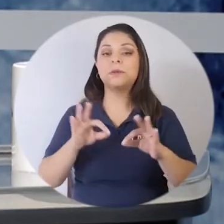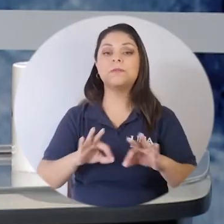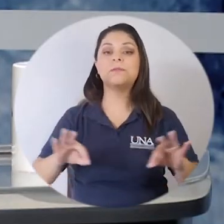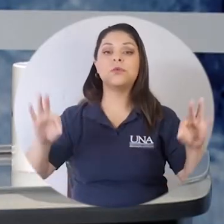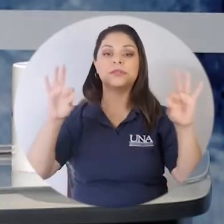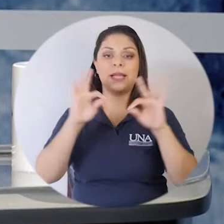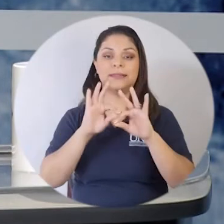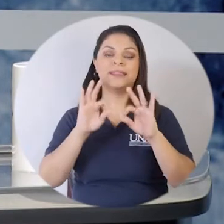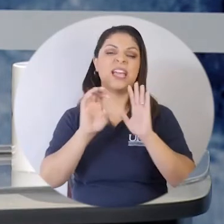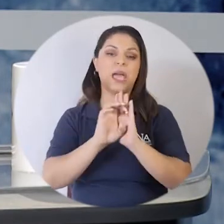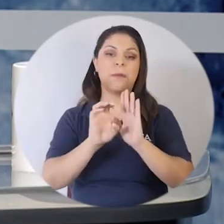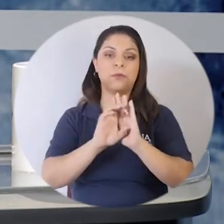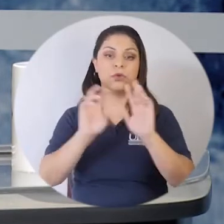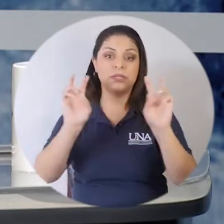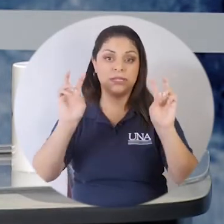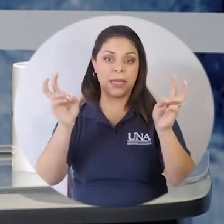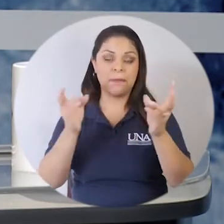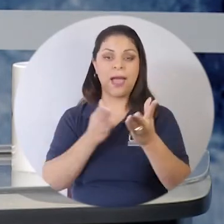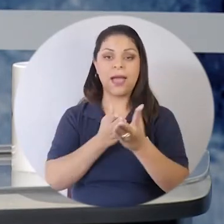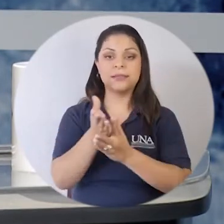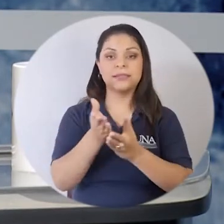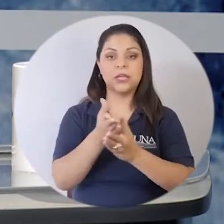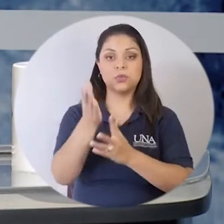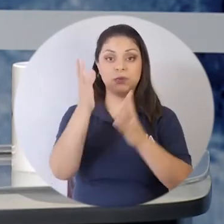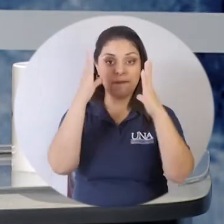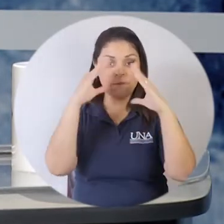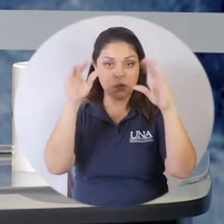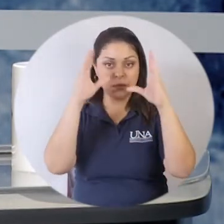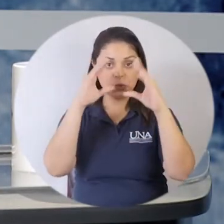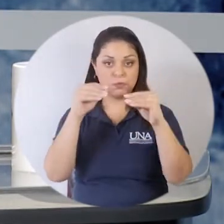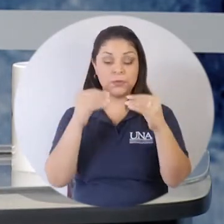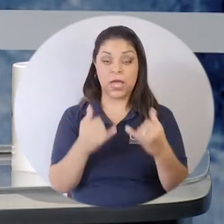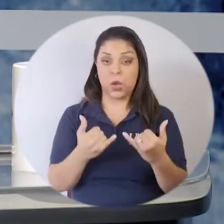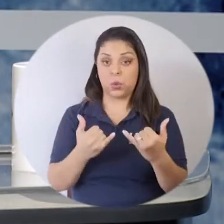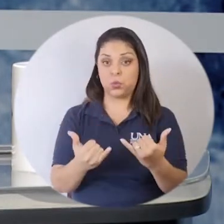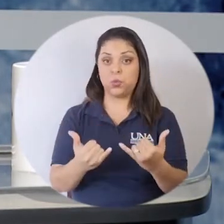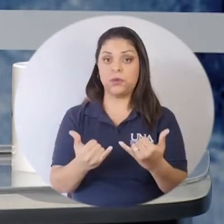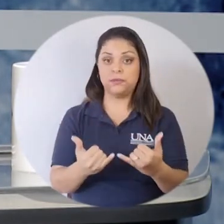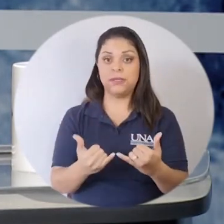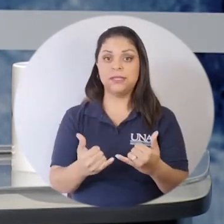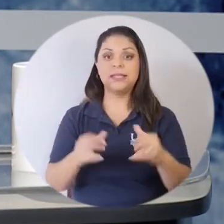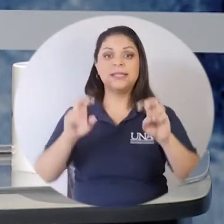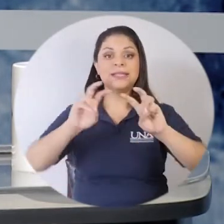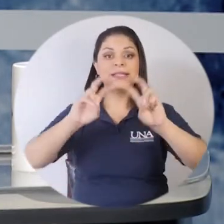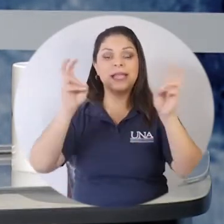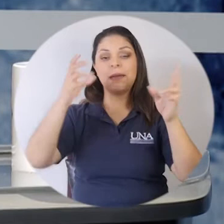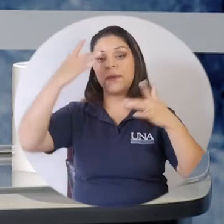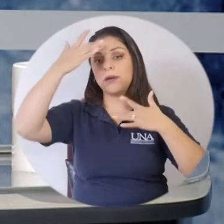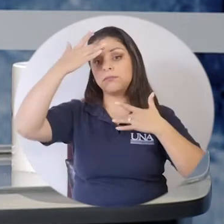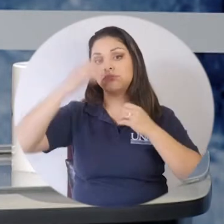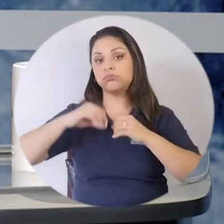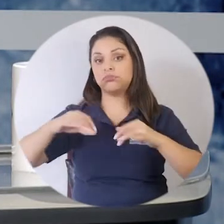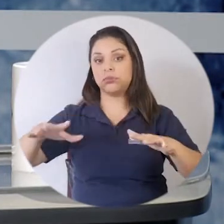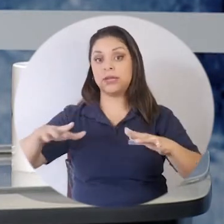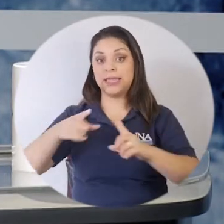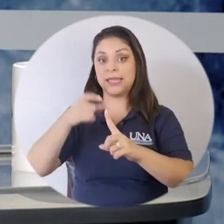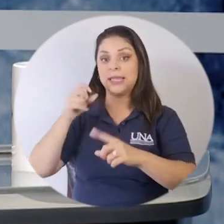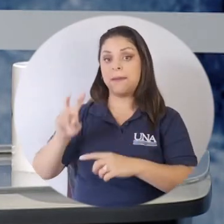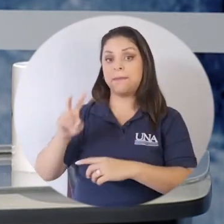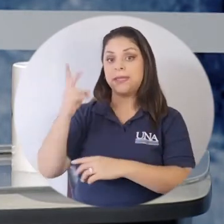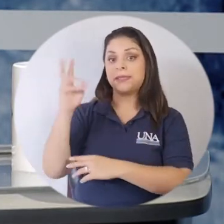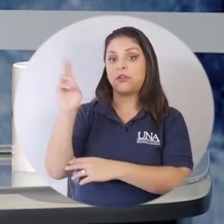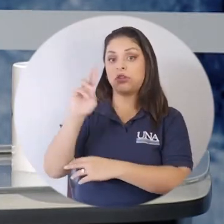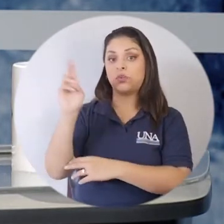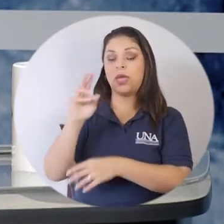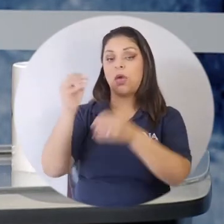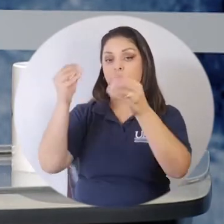importante en el tema, por ejemplo, de acceso a la información. Actualmente, por el tema de la pandemia, desde la Vicerrectoría